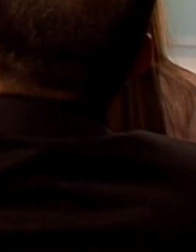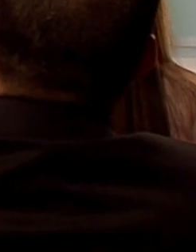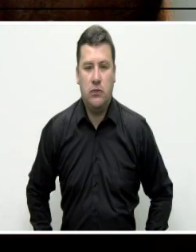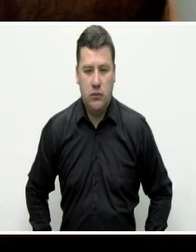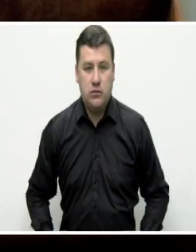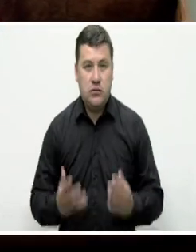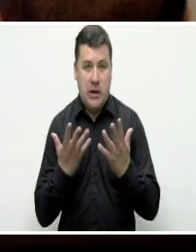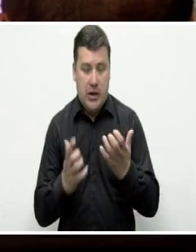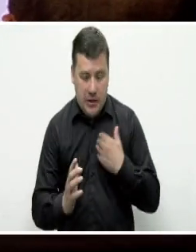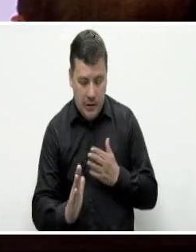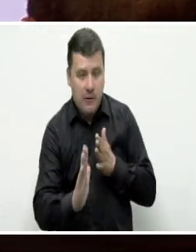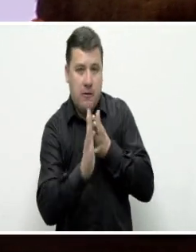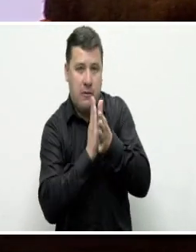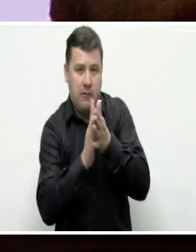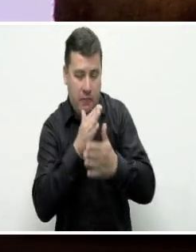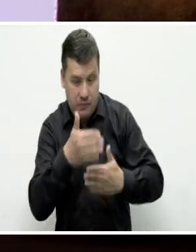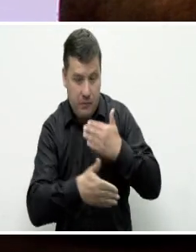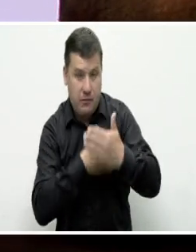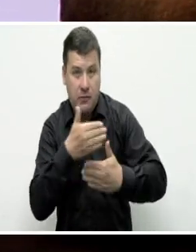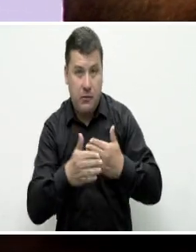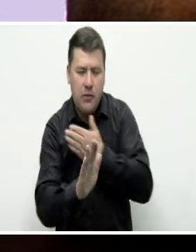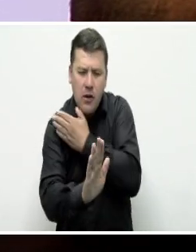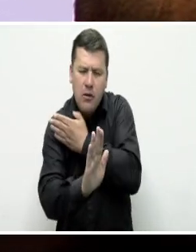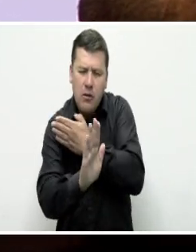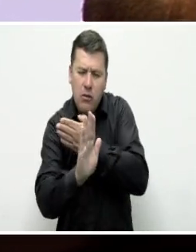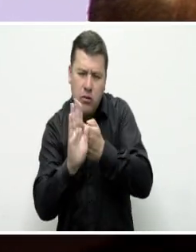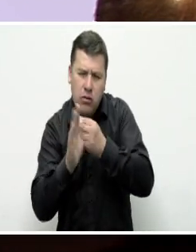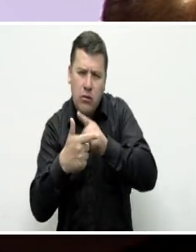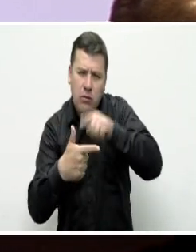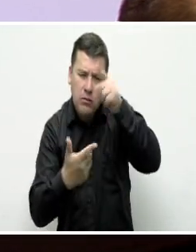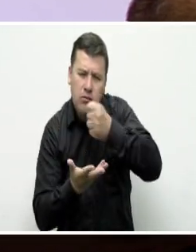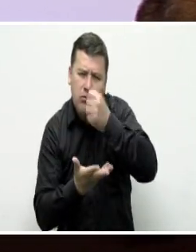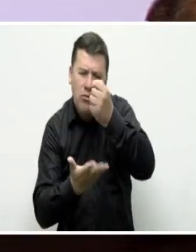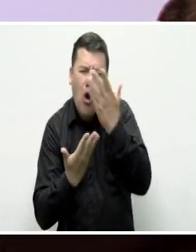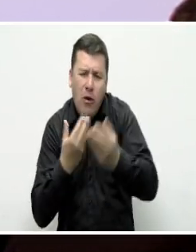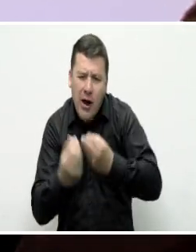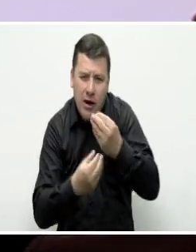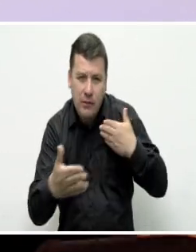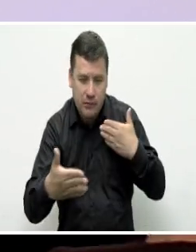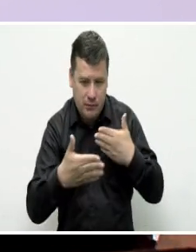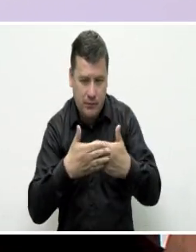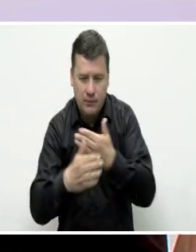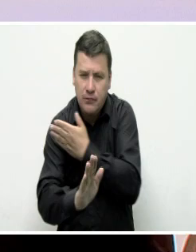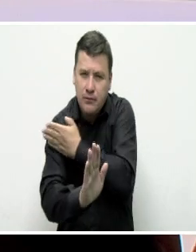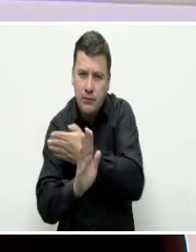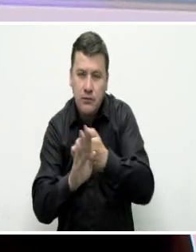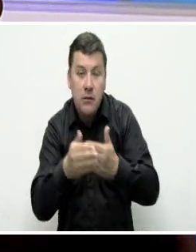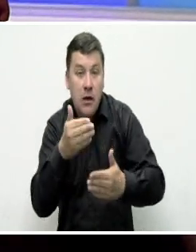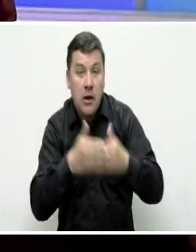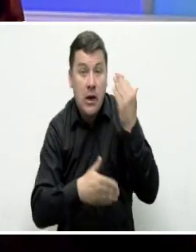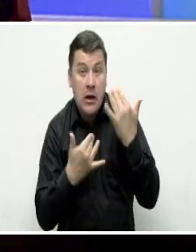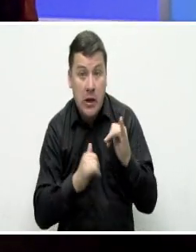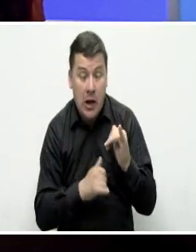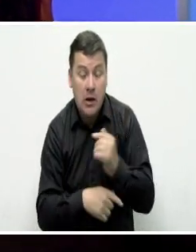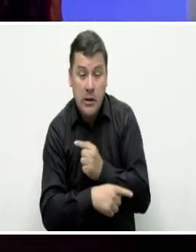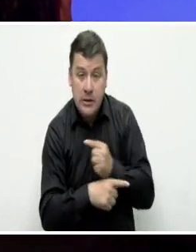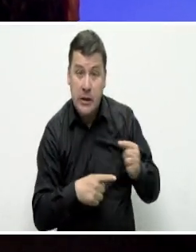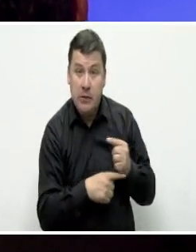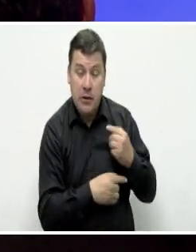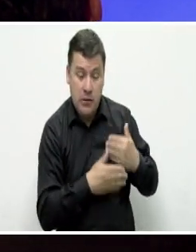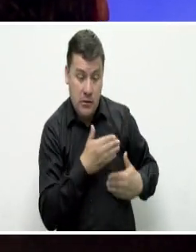Queremos contarles que este proceso de rendición de cuentas de la Registraduría Nacional del Estado Civil lo iniciamos ya hace varias